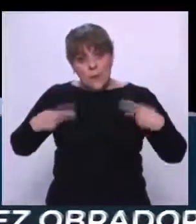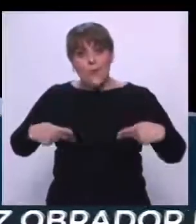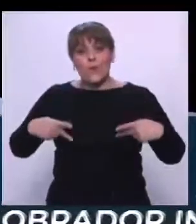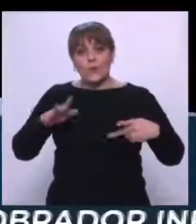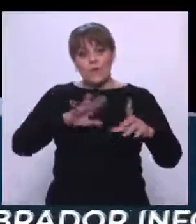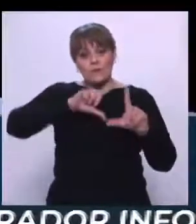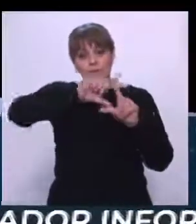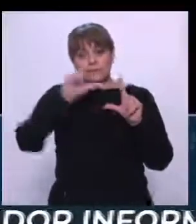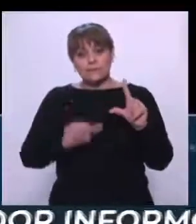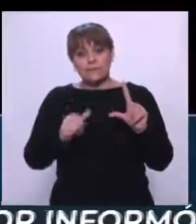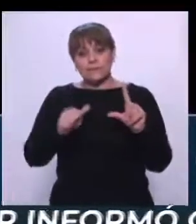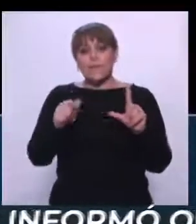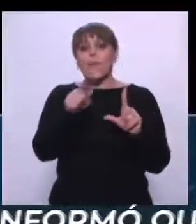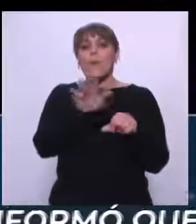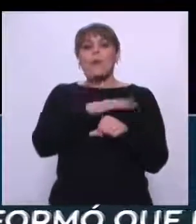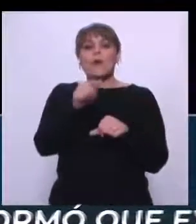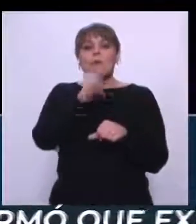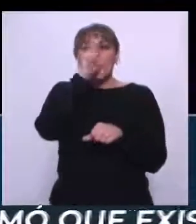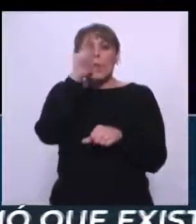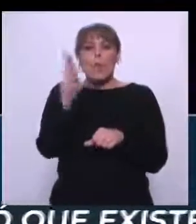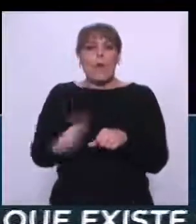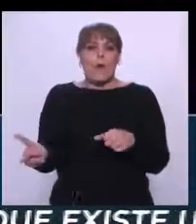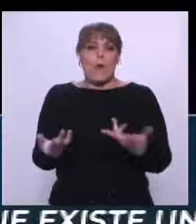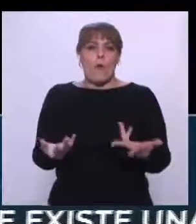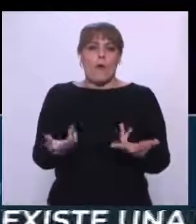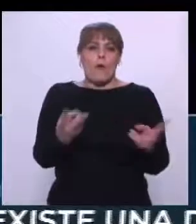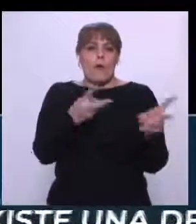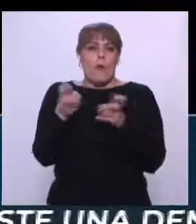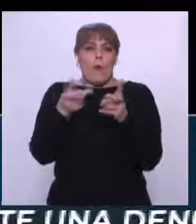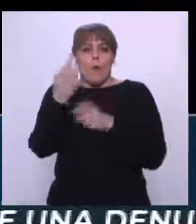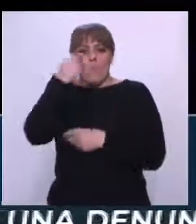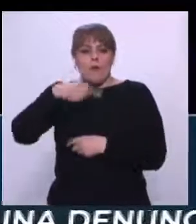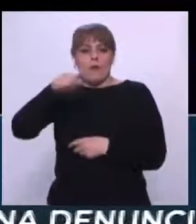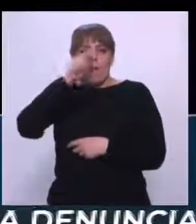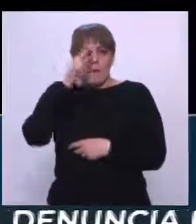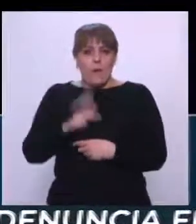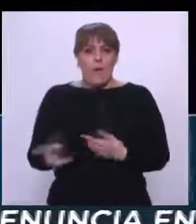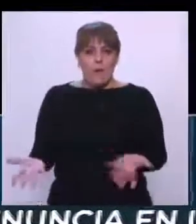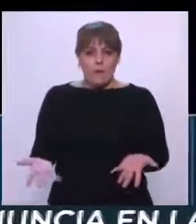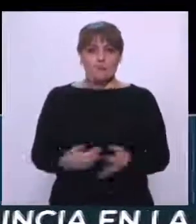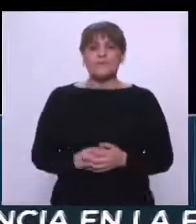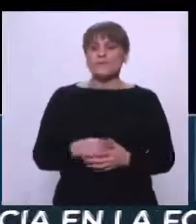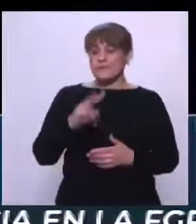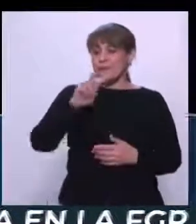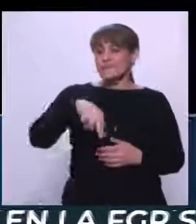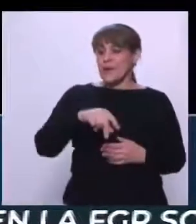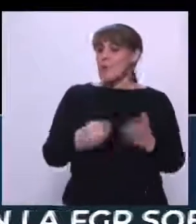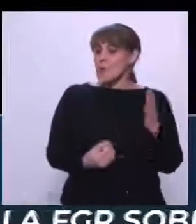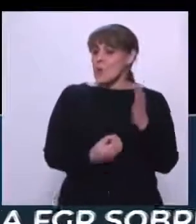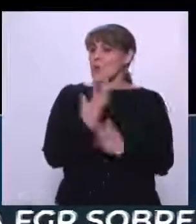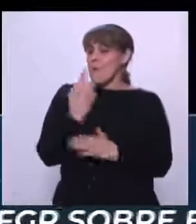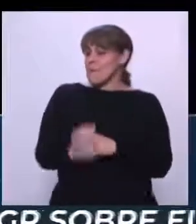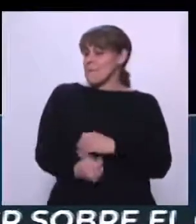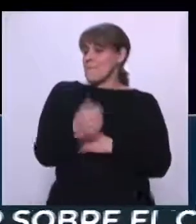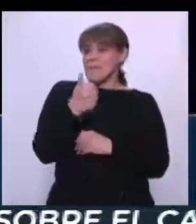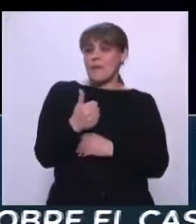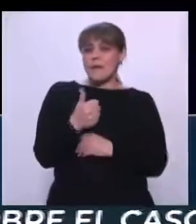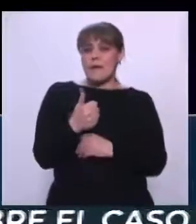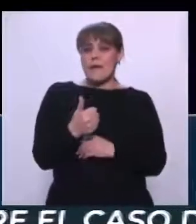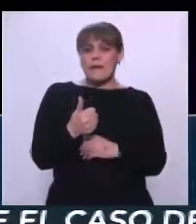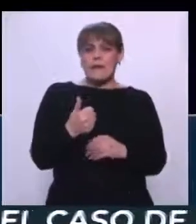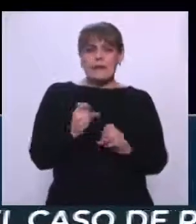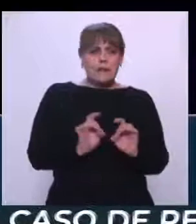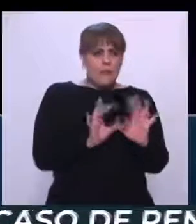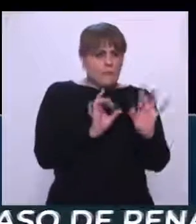saqueada, ¿no? Oye, Jonathan, pues varias cosas inéditas estamos viendo, porque resulta que están saliendo casos hasta por